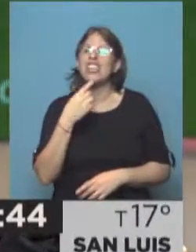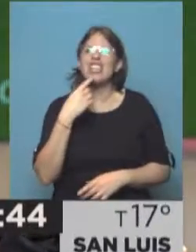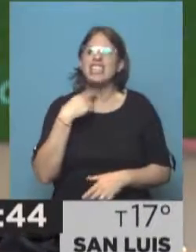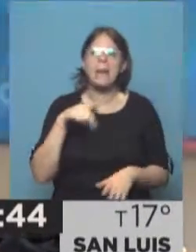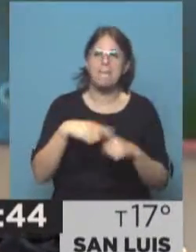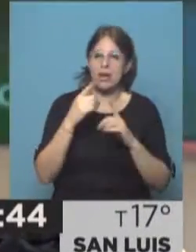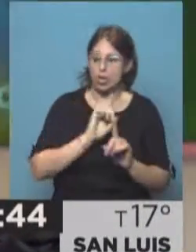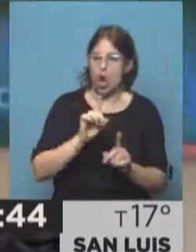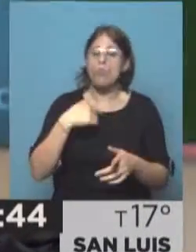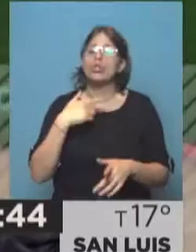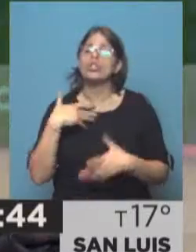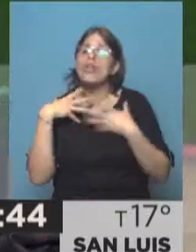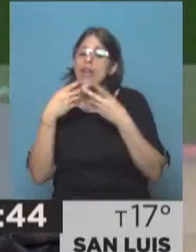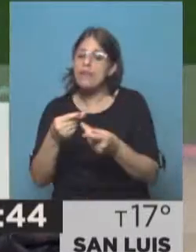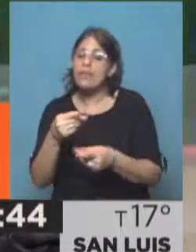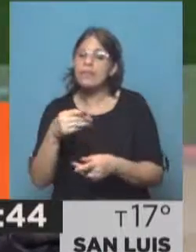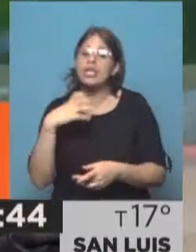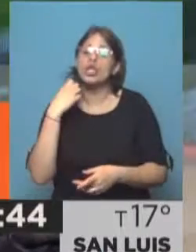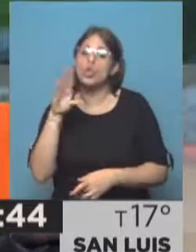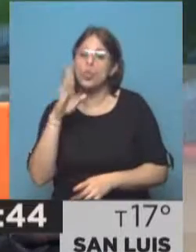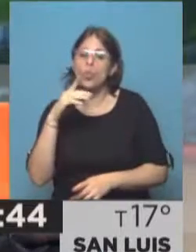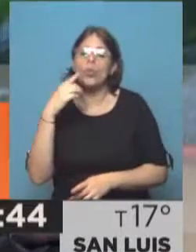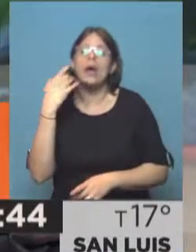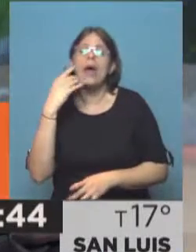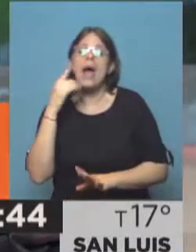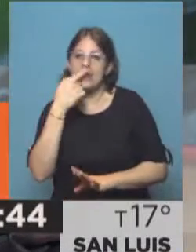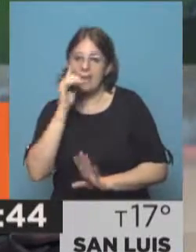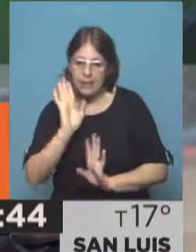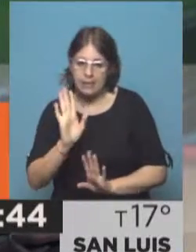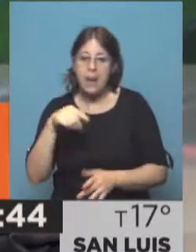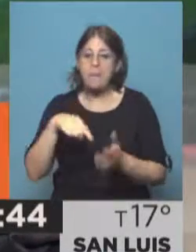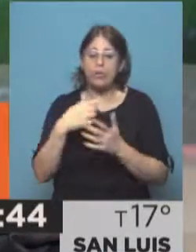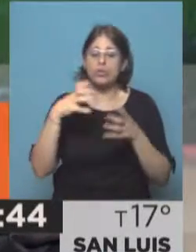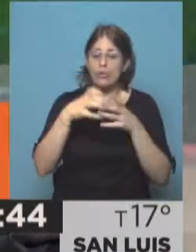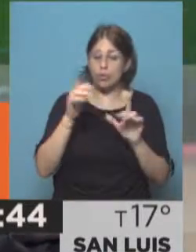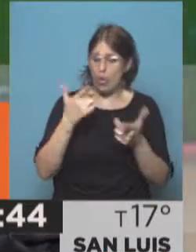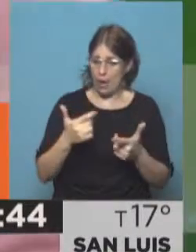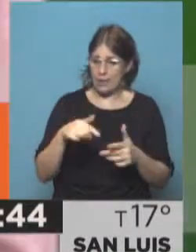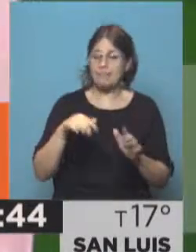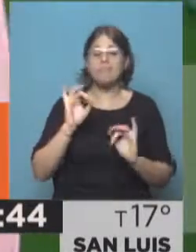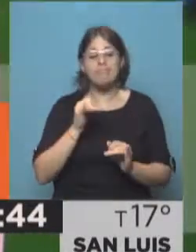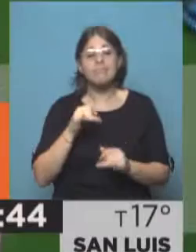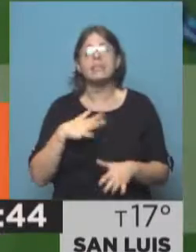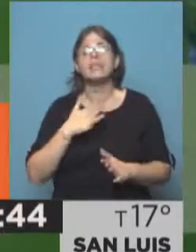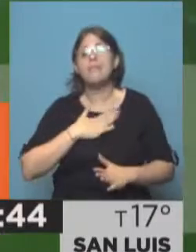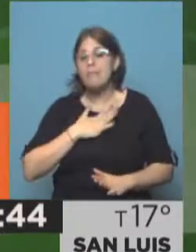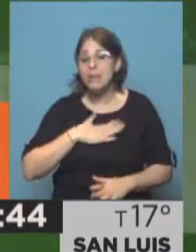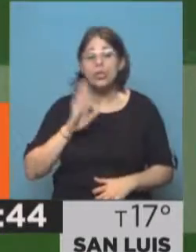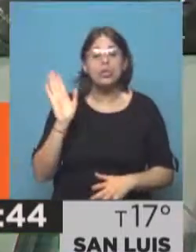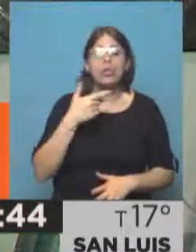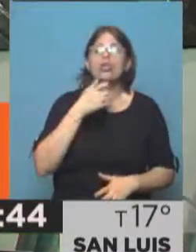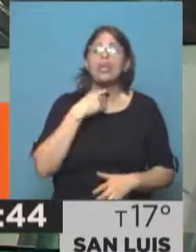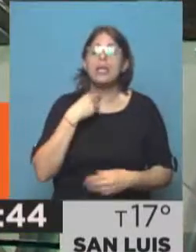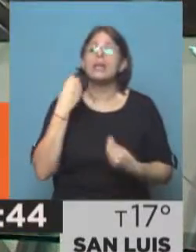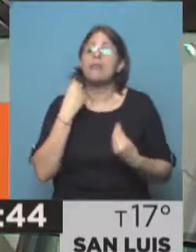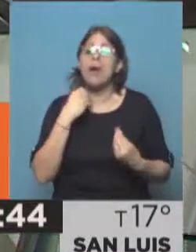están defendiendo los intereses de sus clubes, es cierto. Pero aquí no hubo fútbol. Sí, lamentablemente lo que todos quisiéramos es